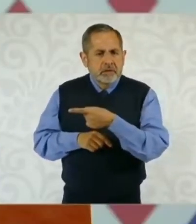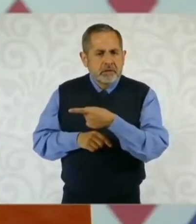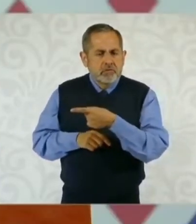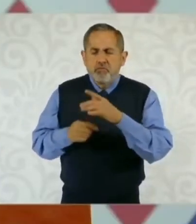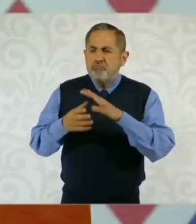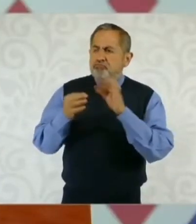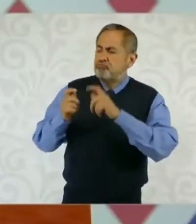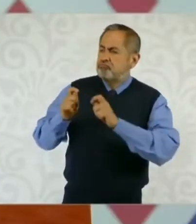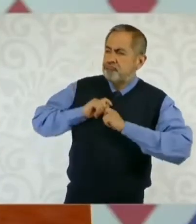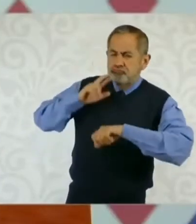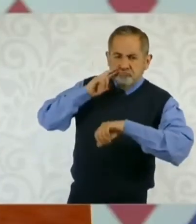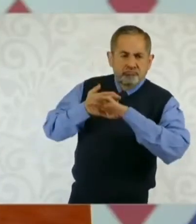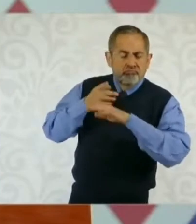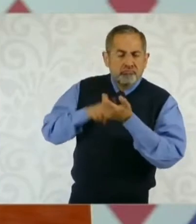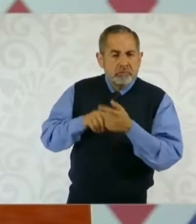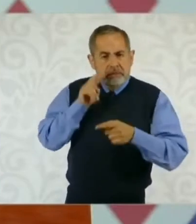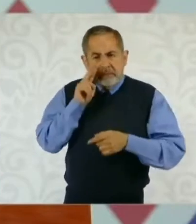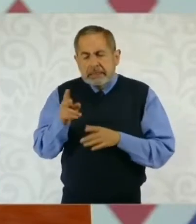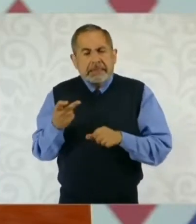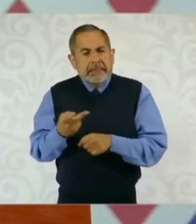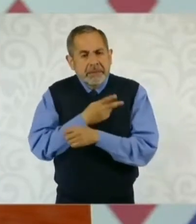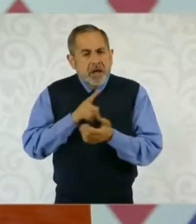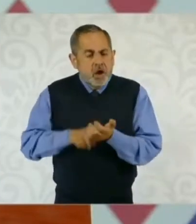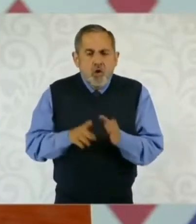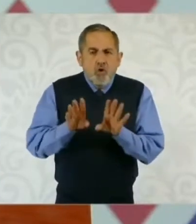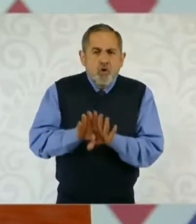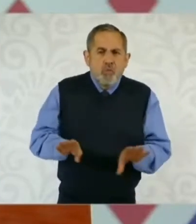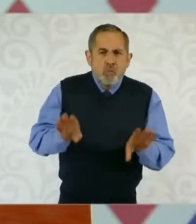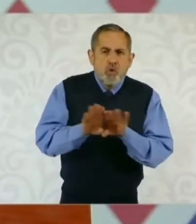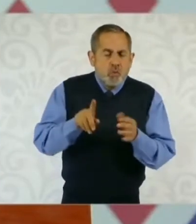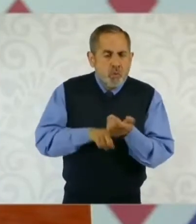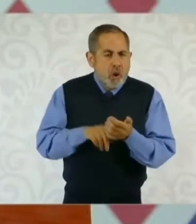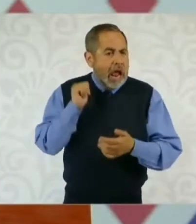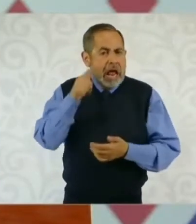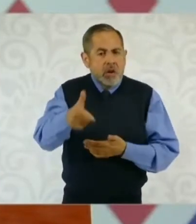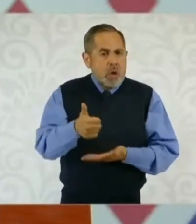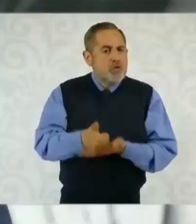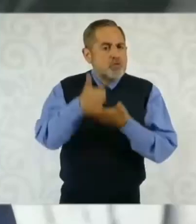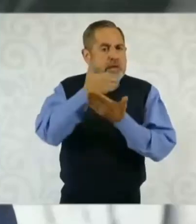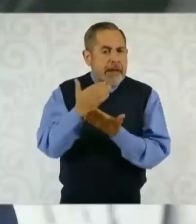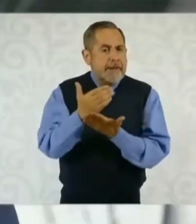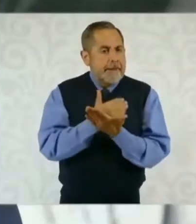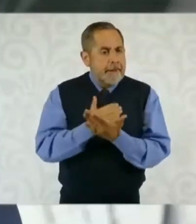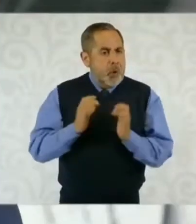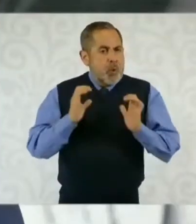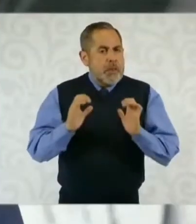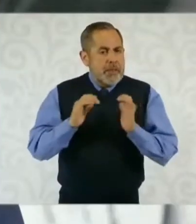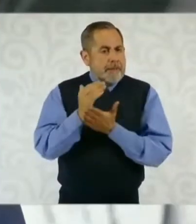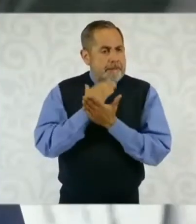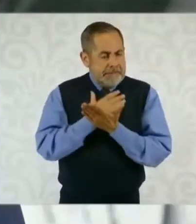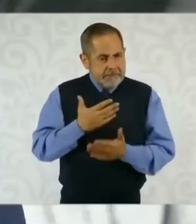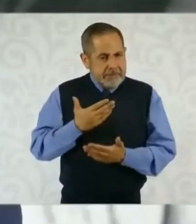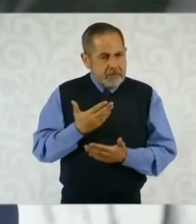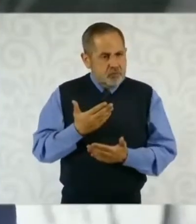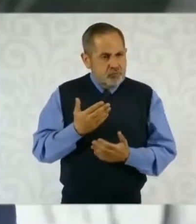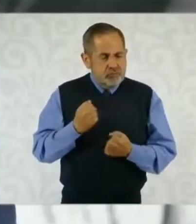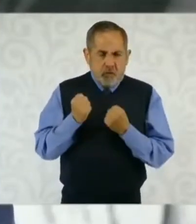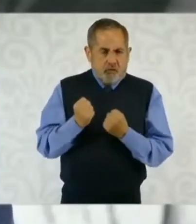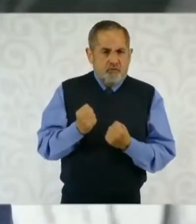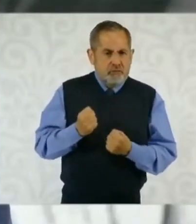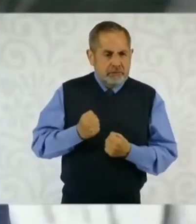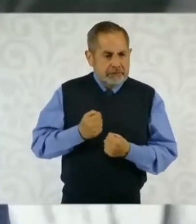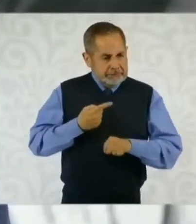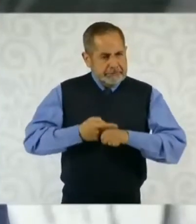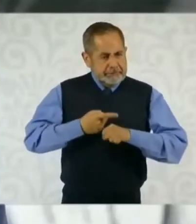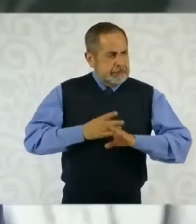nos encargaron ver el aspecto de cómo podemos prevenir y fortalecer para no enfrentarnos